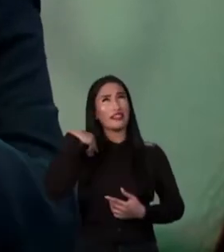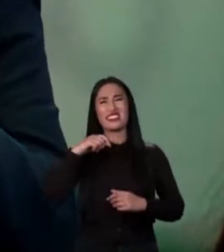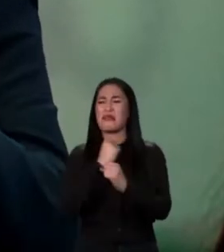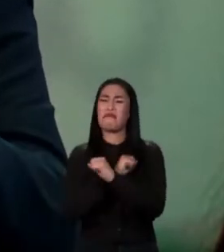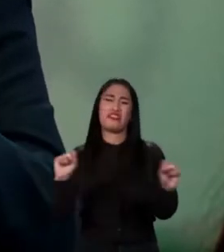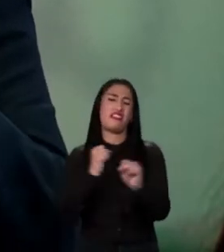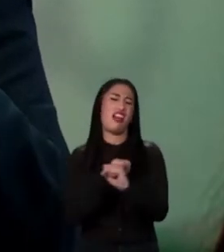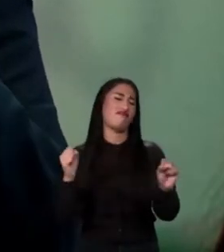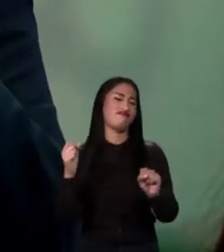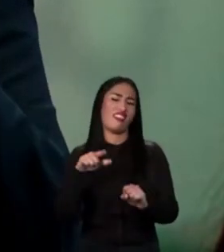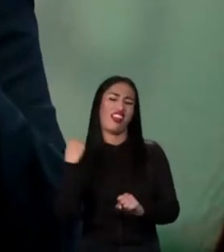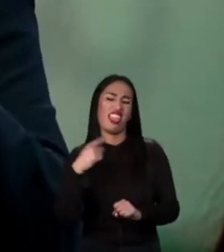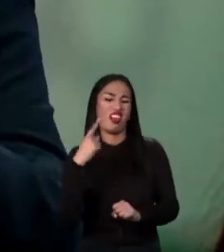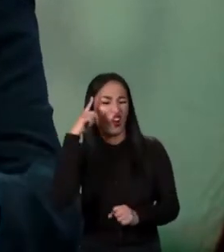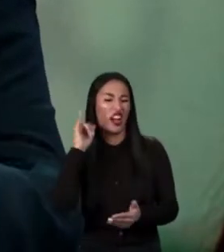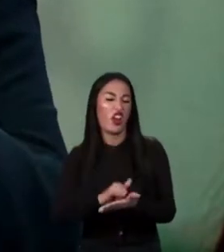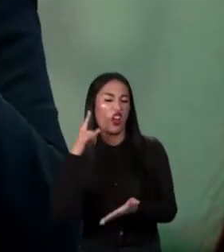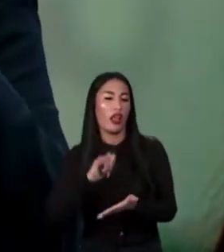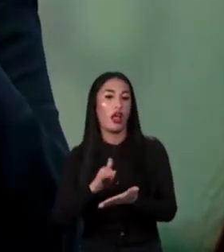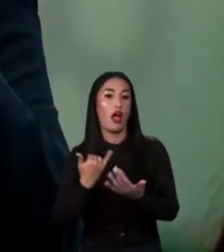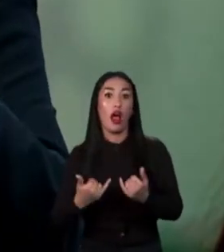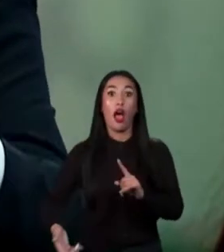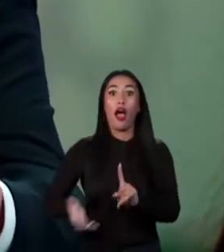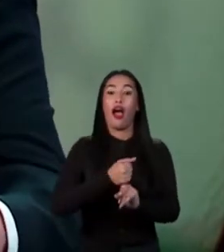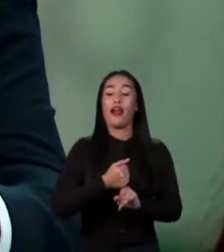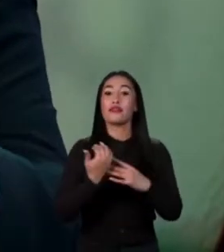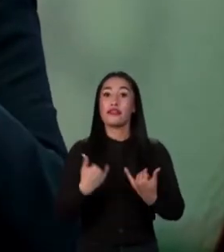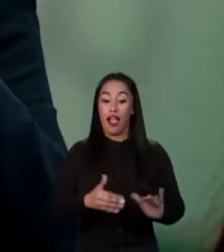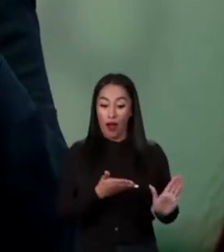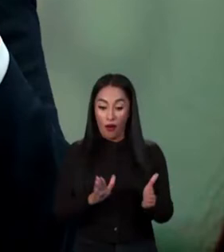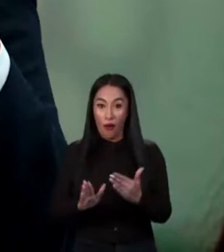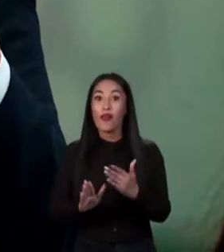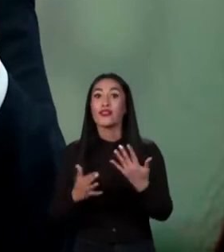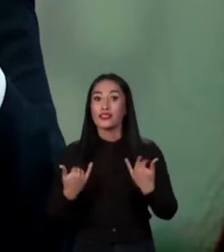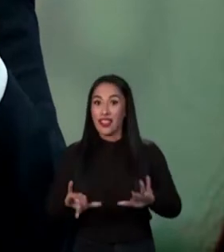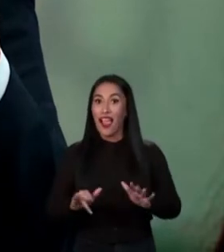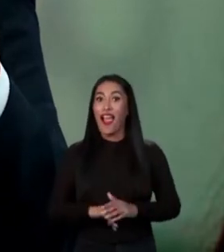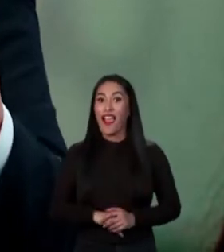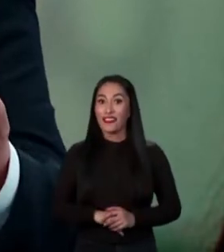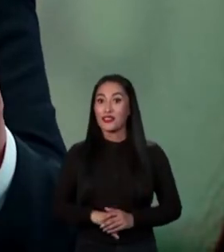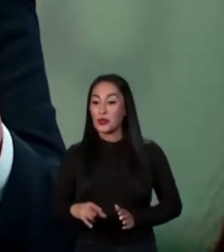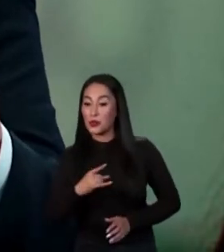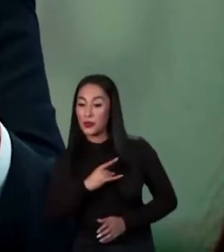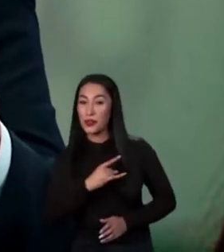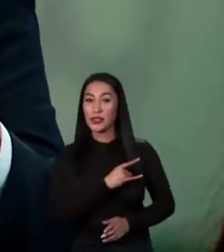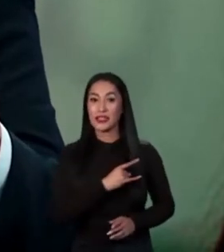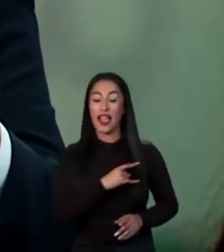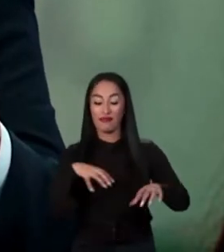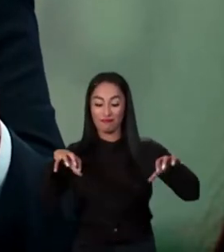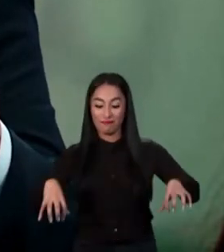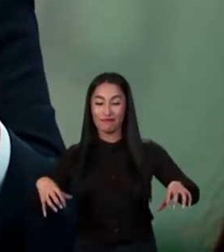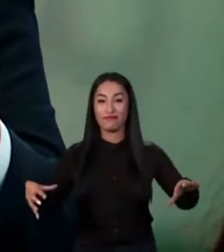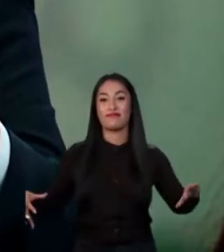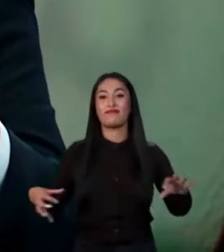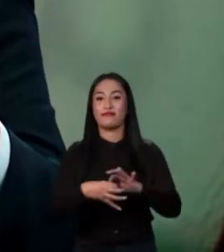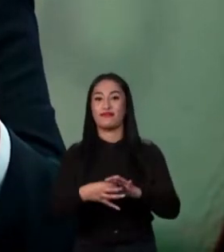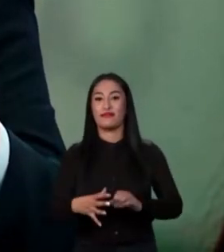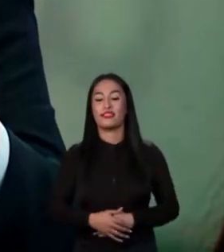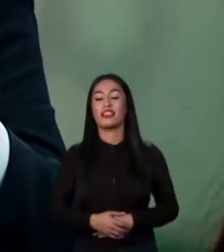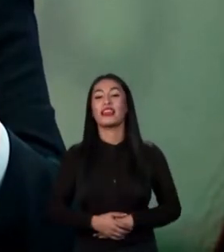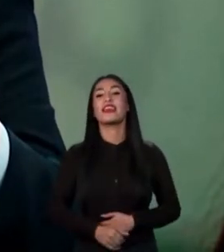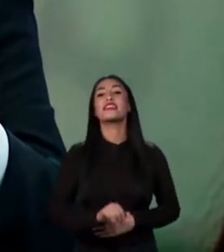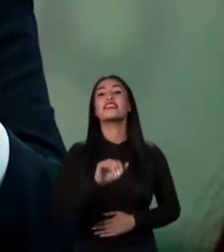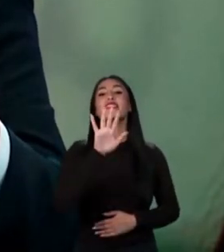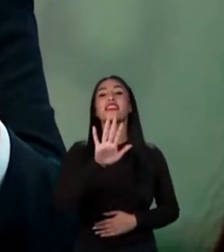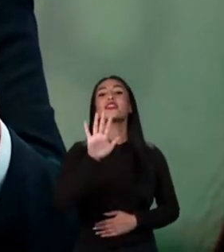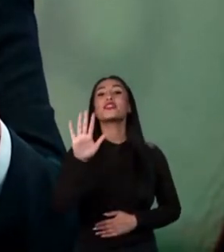donde hoy nos han permitido esa expansión esa internacionalización tener en los muchos hay andinos que son 50 105 mil estudiantes